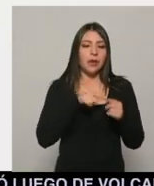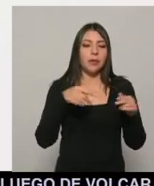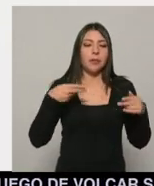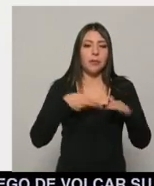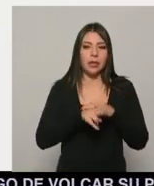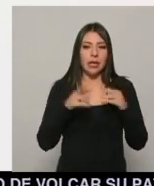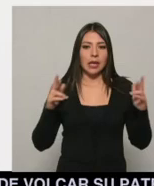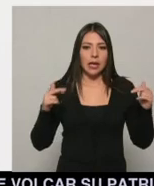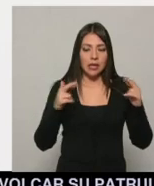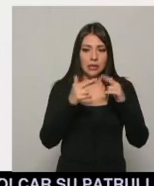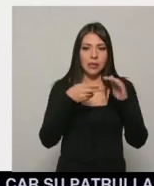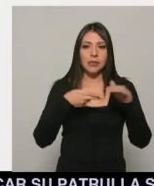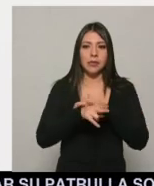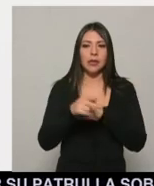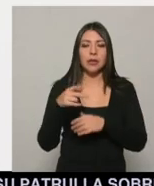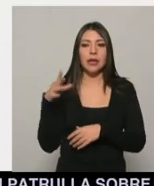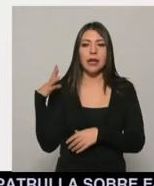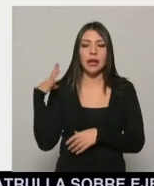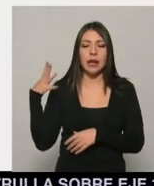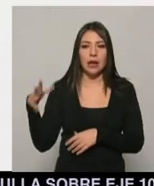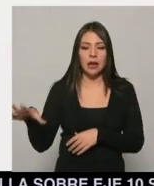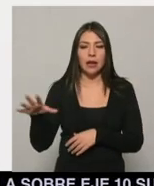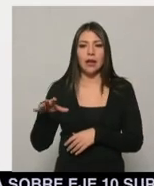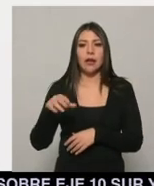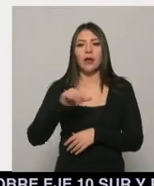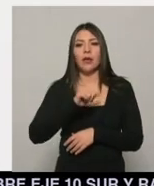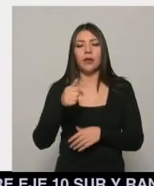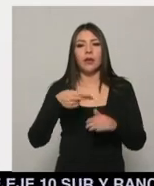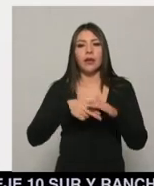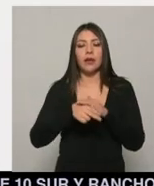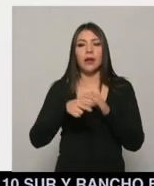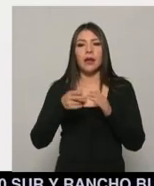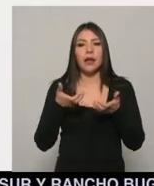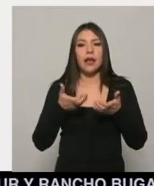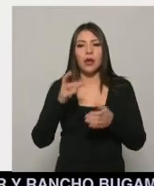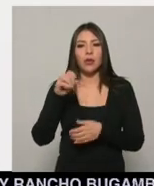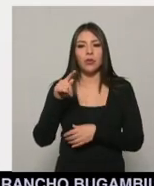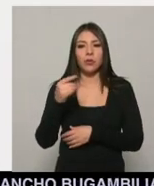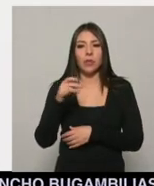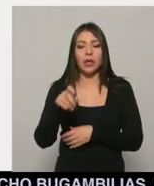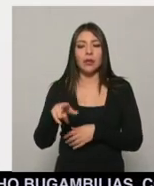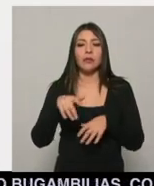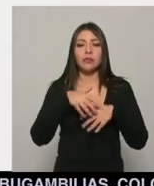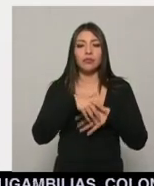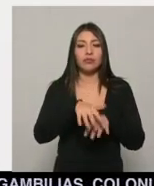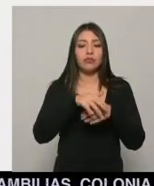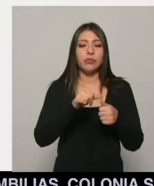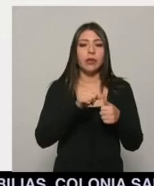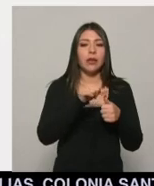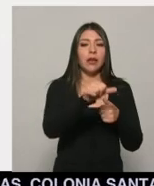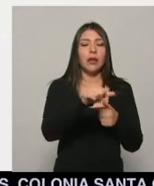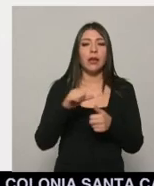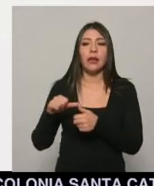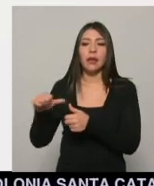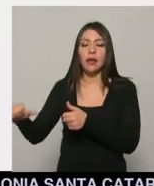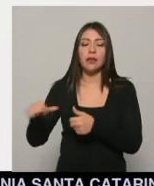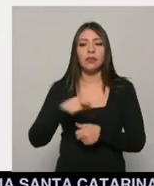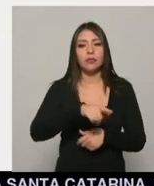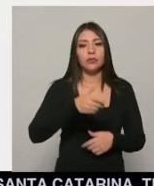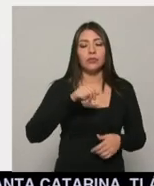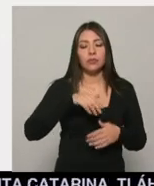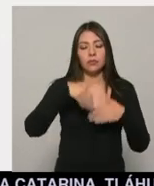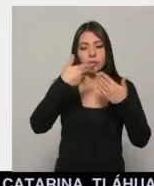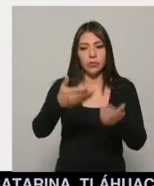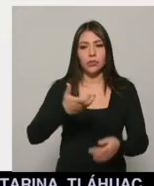del Metro General Anaya y de la Avenida Constituyentes. Todos van a confluir en el Zócalo capitalino con la intención de presionar a las